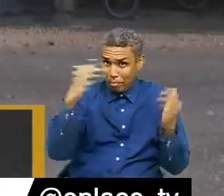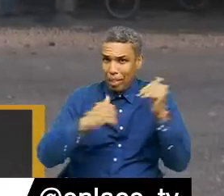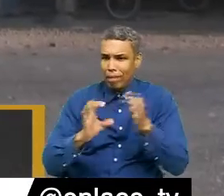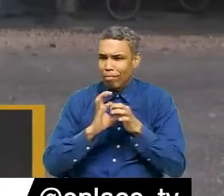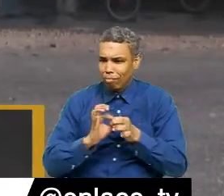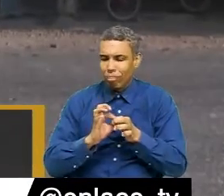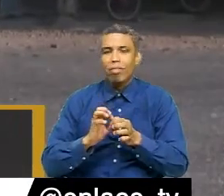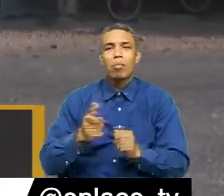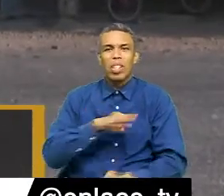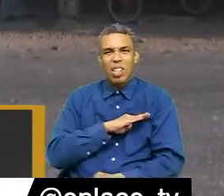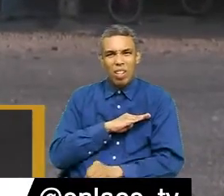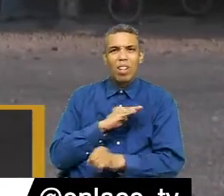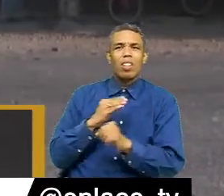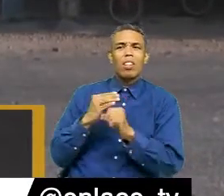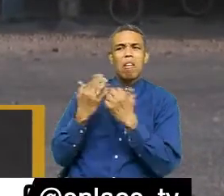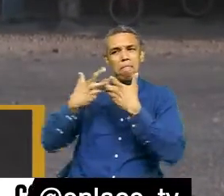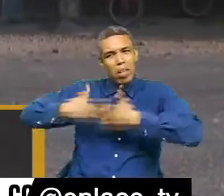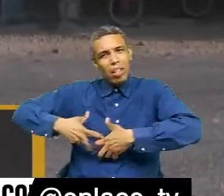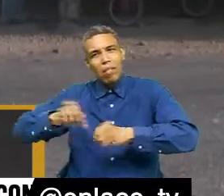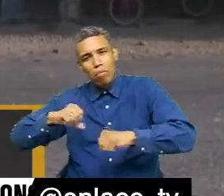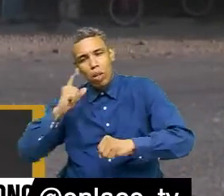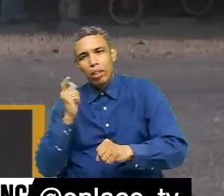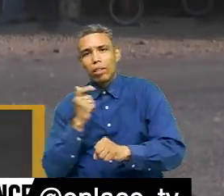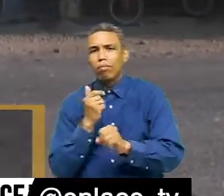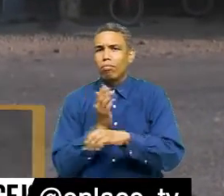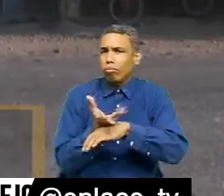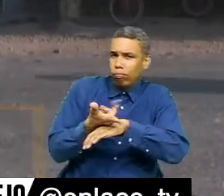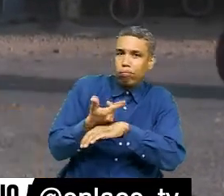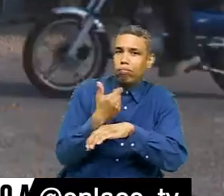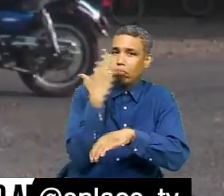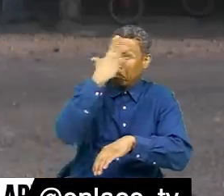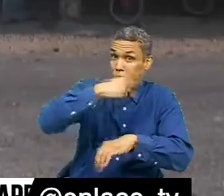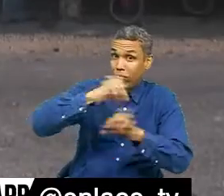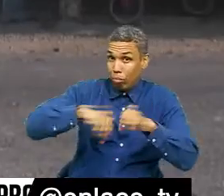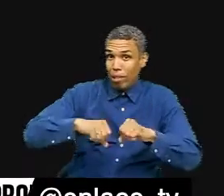este aniversario habrá arte, deporte, belleza y actividades ecológicas.